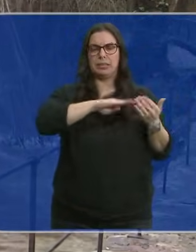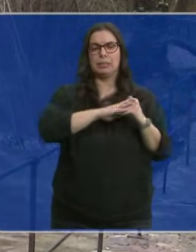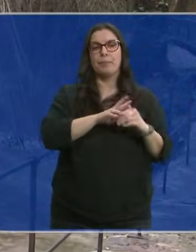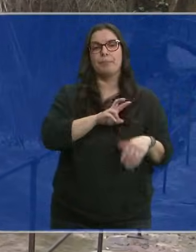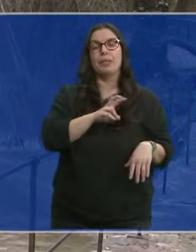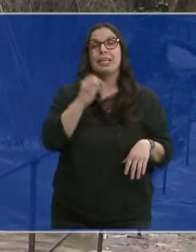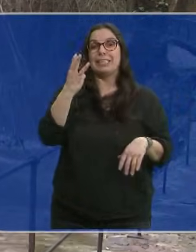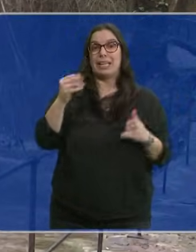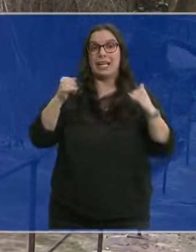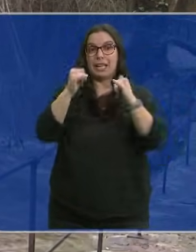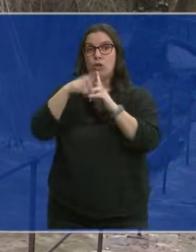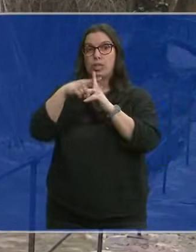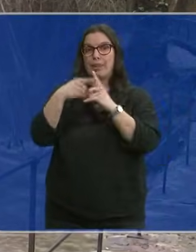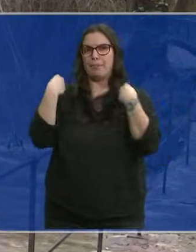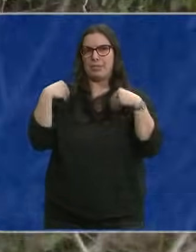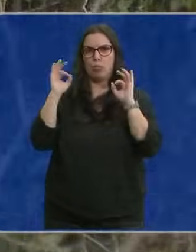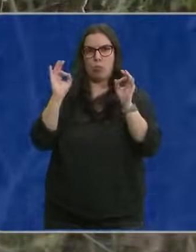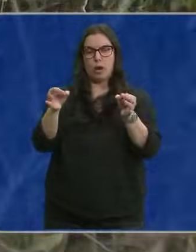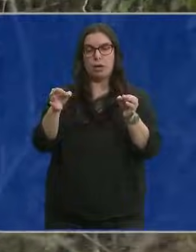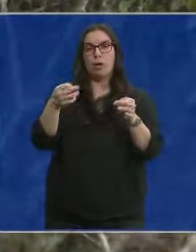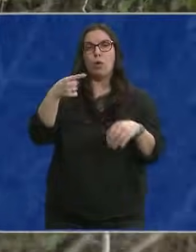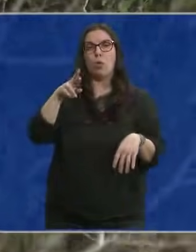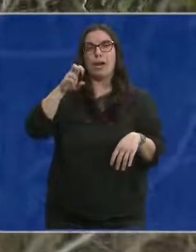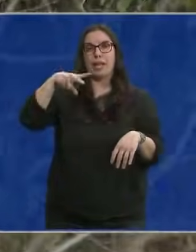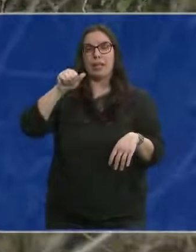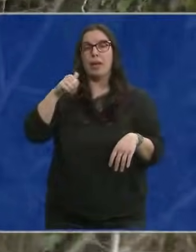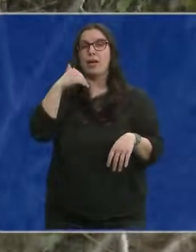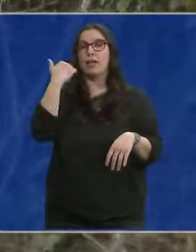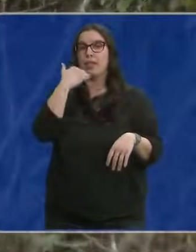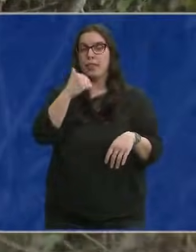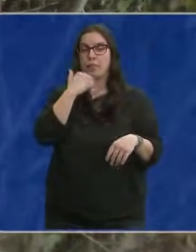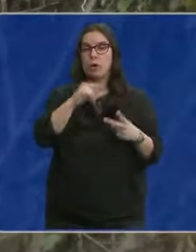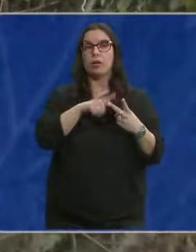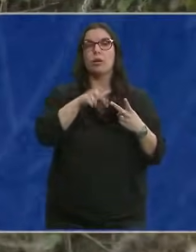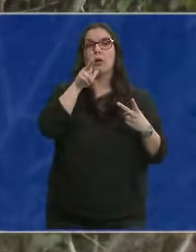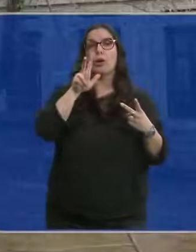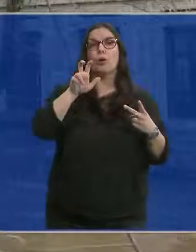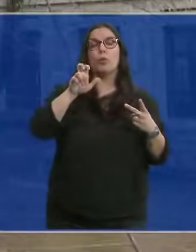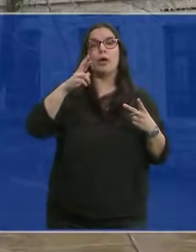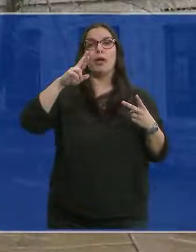otros 3 ríos en este nivel de peligrosidad, el Guareña en Zamora y el Huebra y Duero en Salamanca.